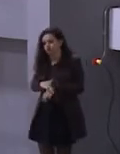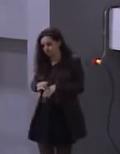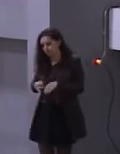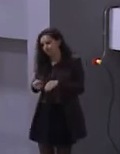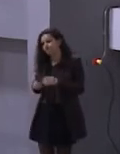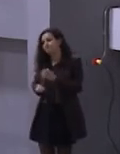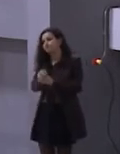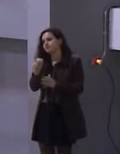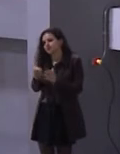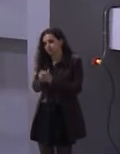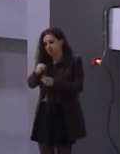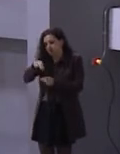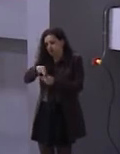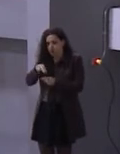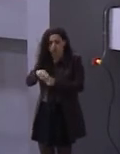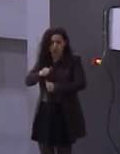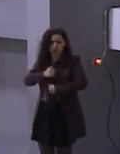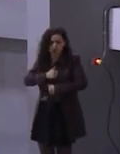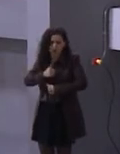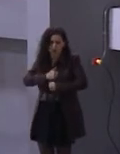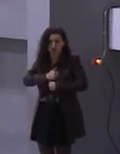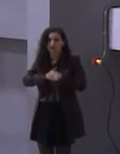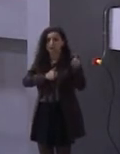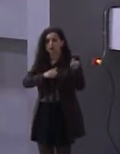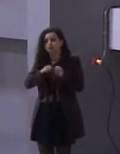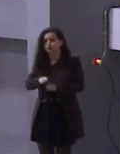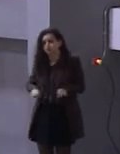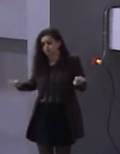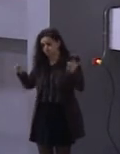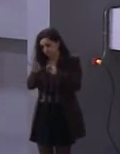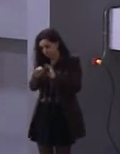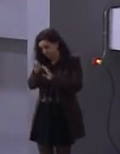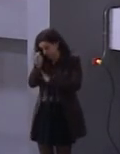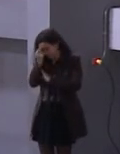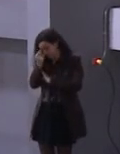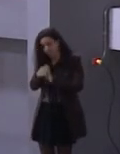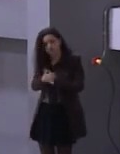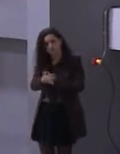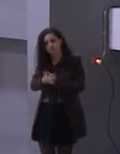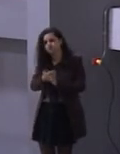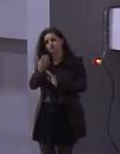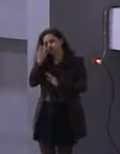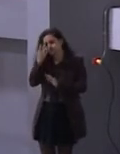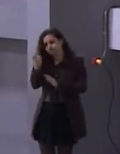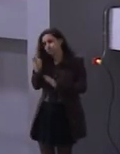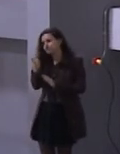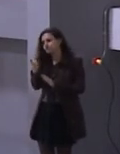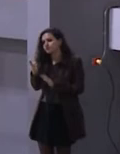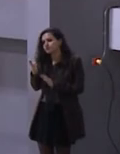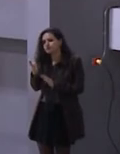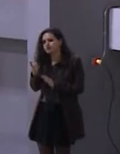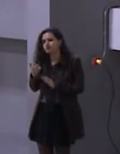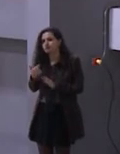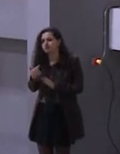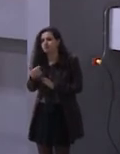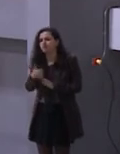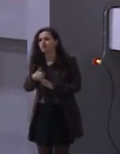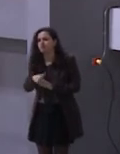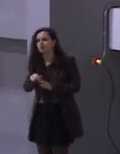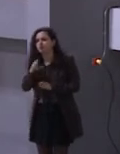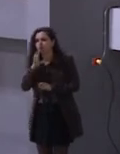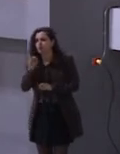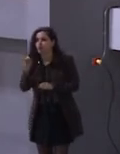¿sí? Entonces, esto es muy importante tenerlo presente porque digamos que no es cierto que los